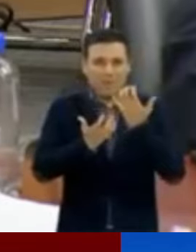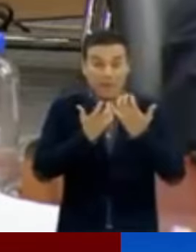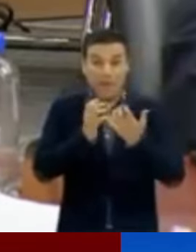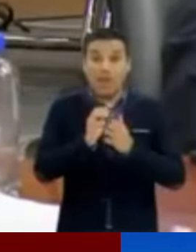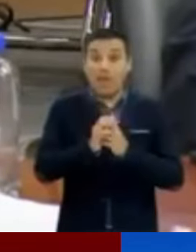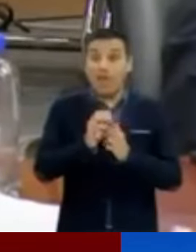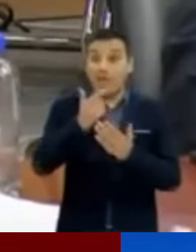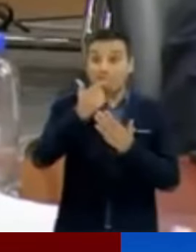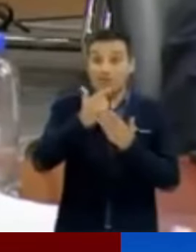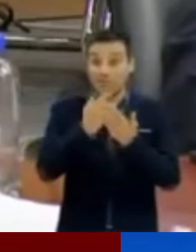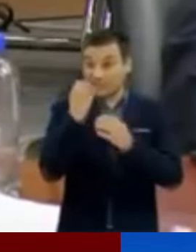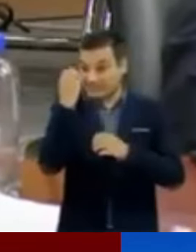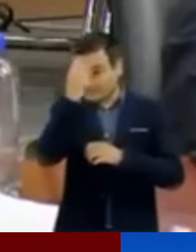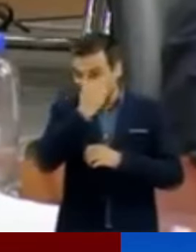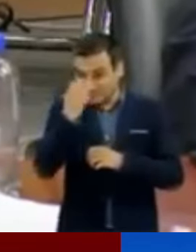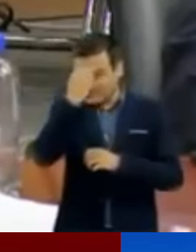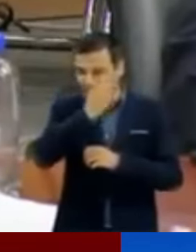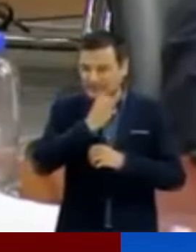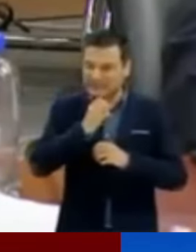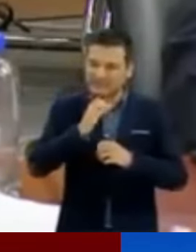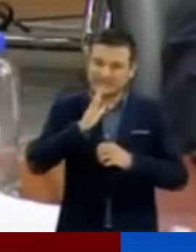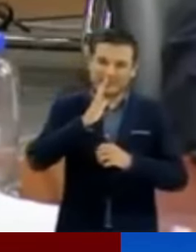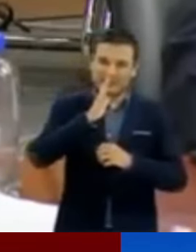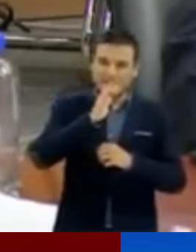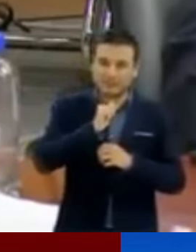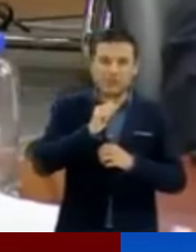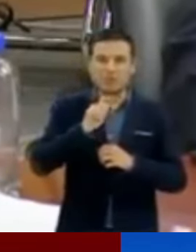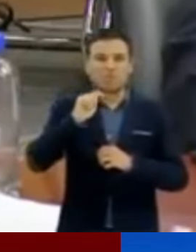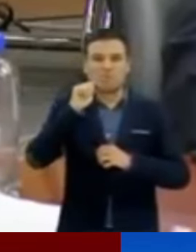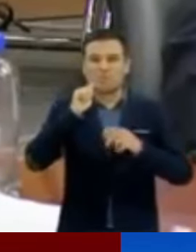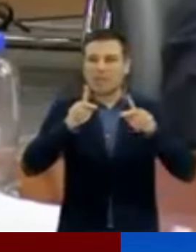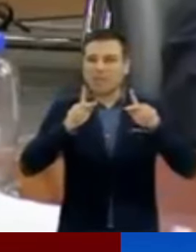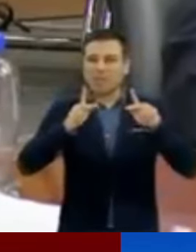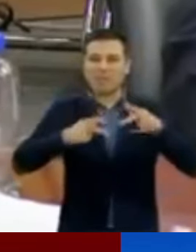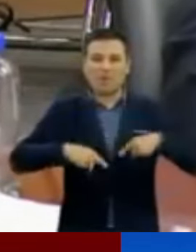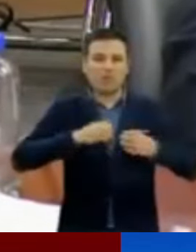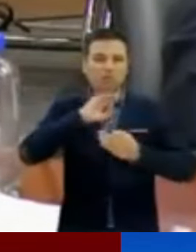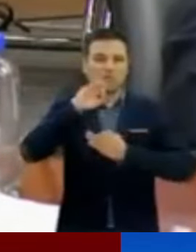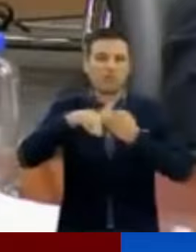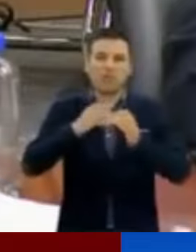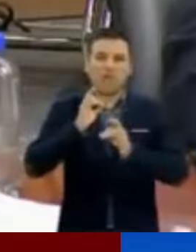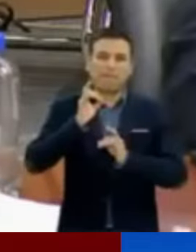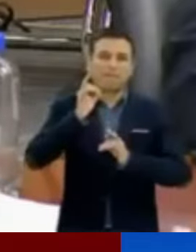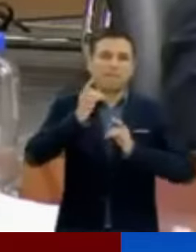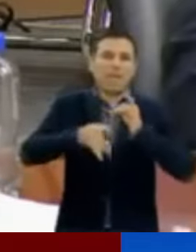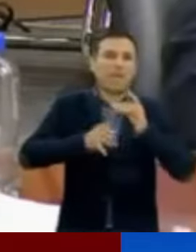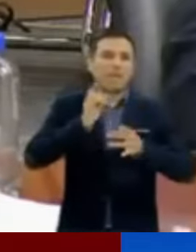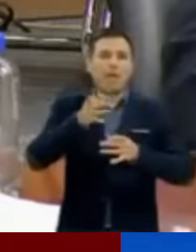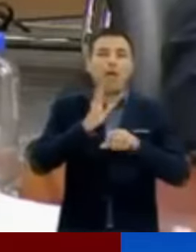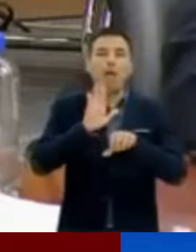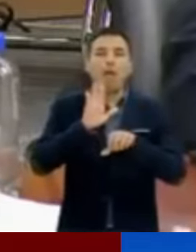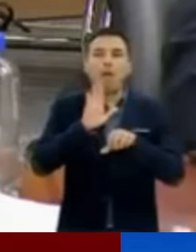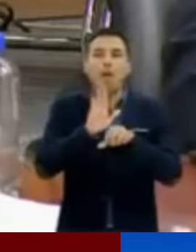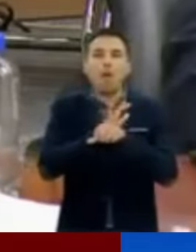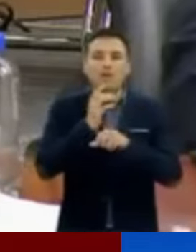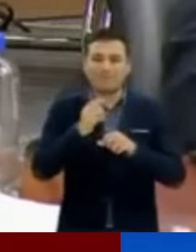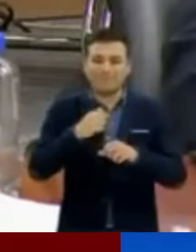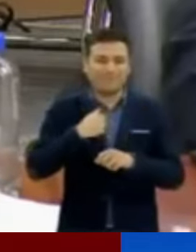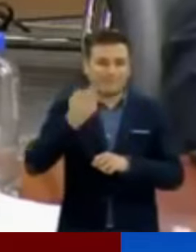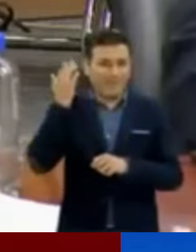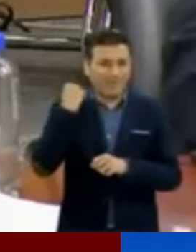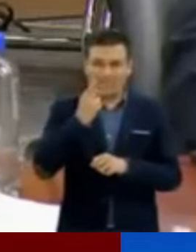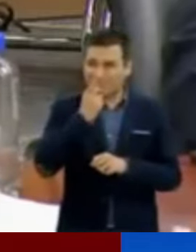pero no se salvarán del juicio de la historia ni del repudio de la gente, porque siempre lo hemos dicho y no nos